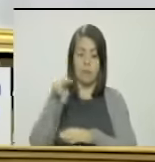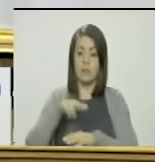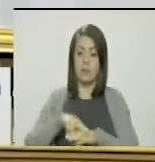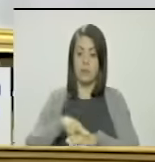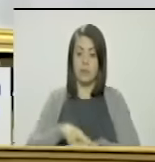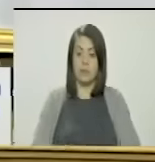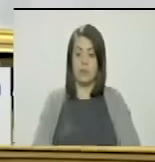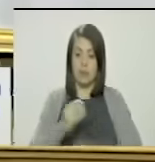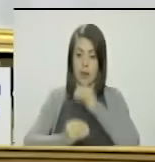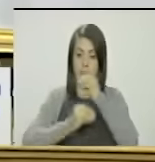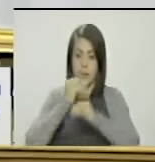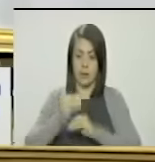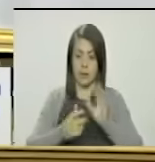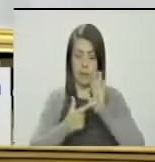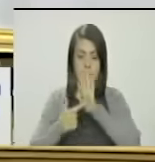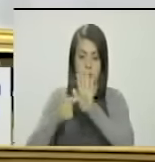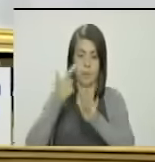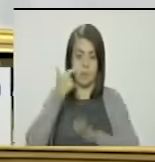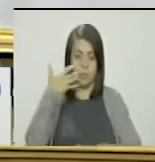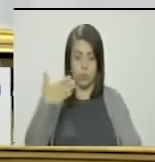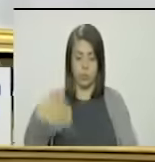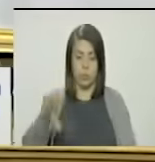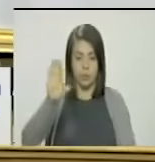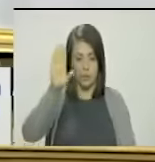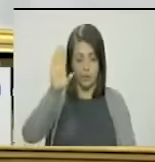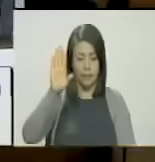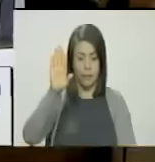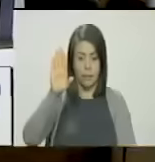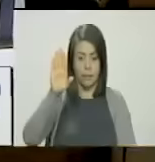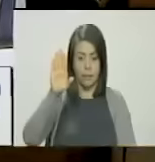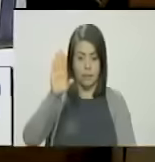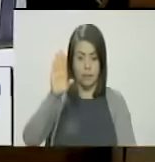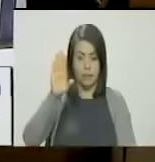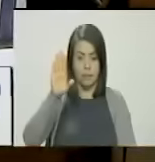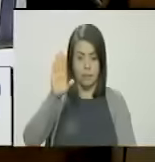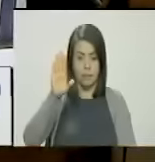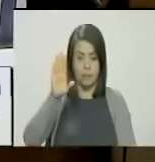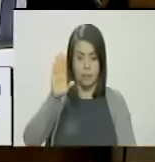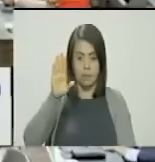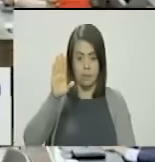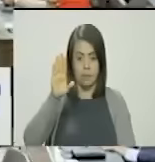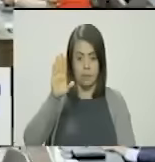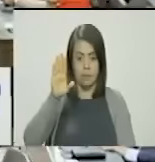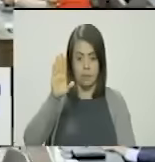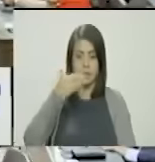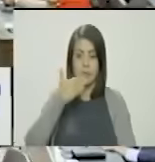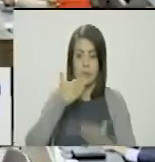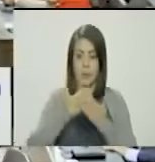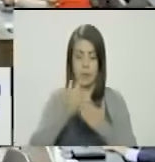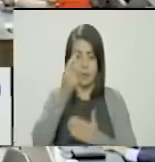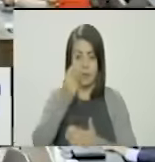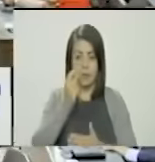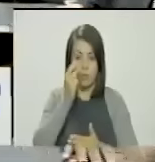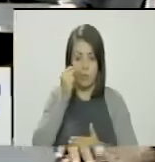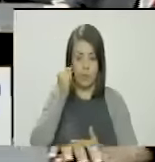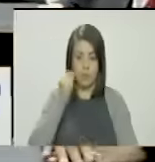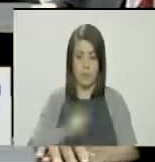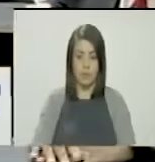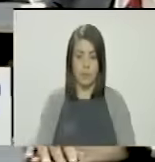Nacional, sírvanse manifestarlo con la señal de costumbre. Gracias, diputadas y